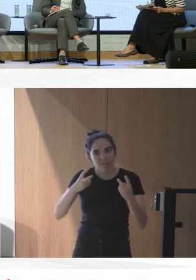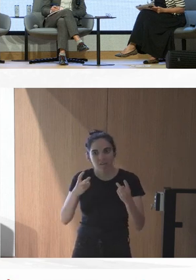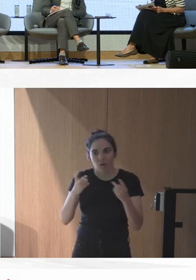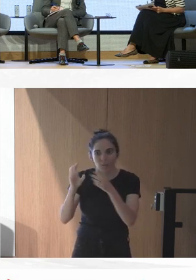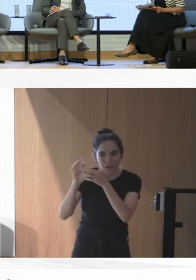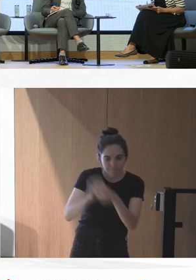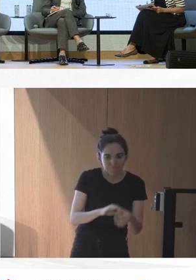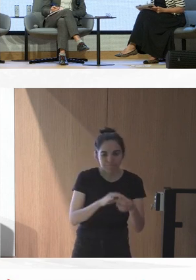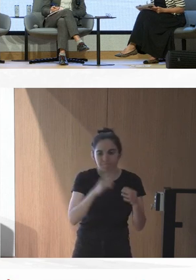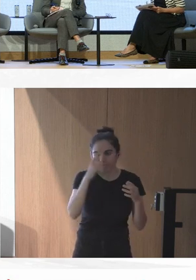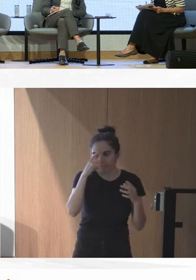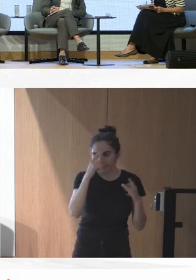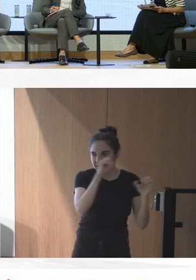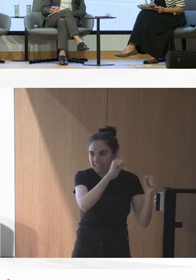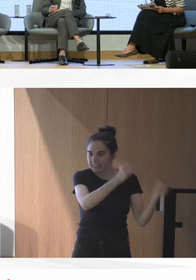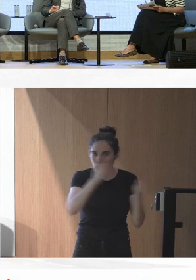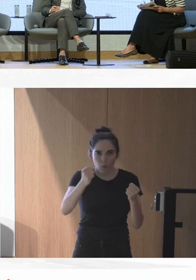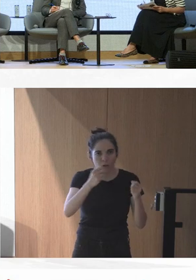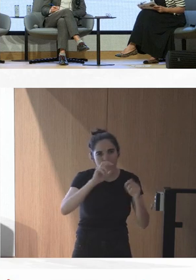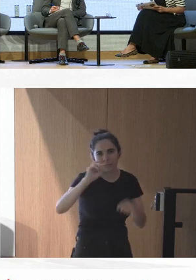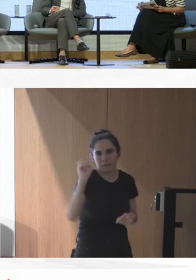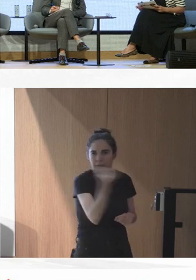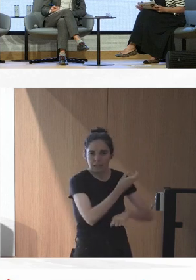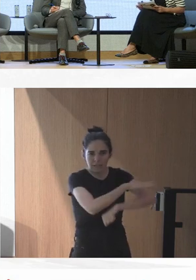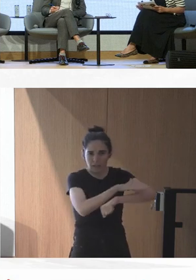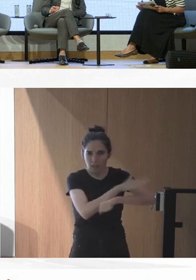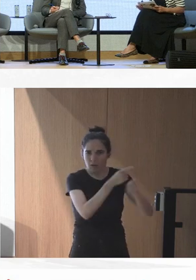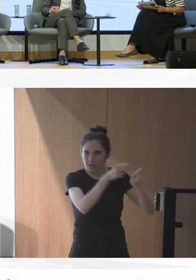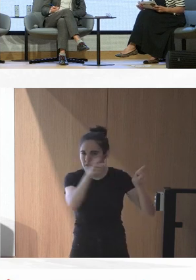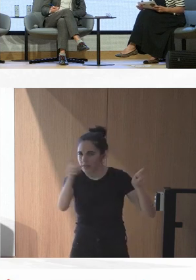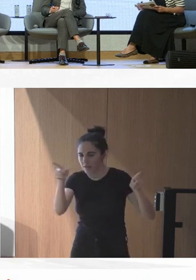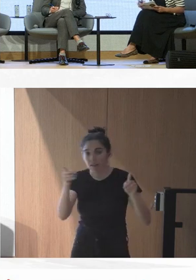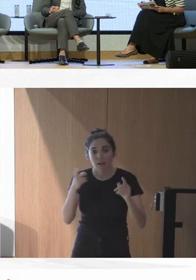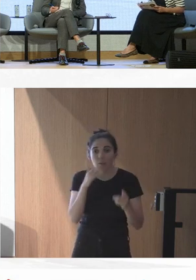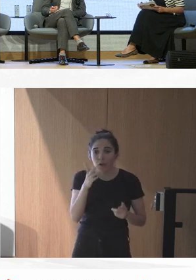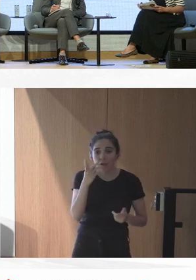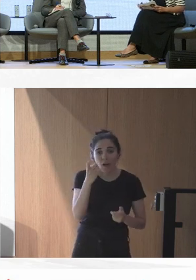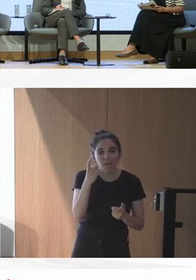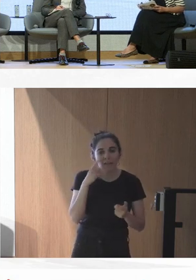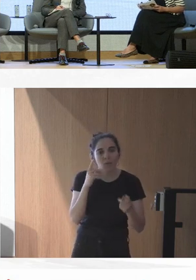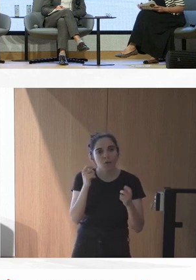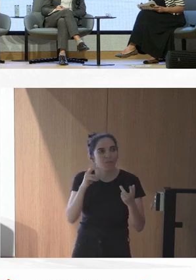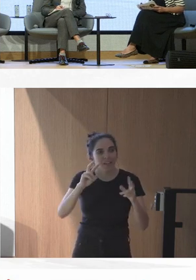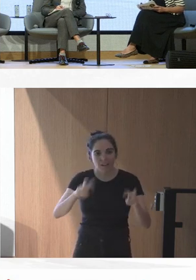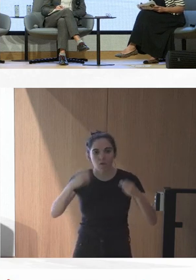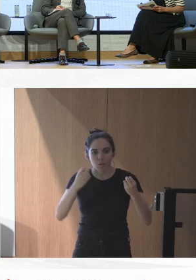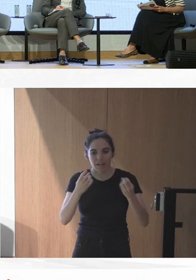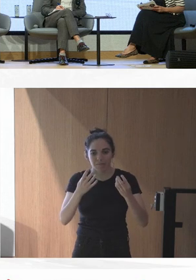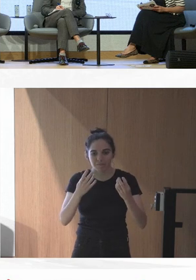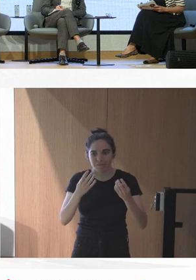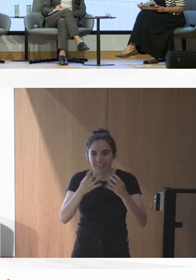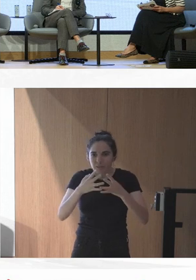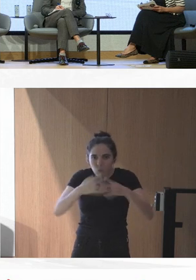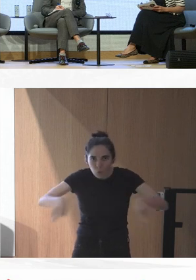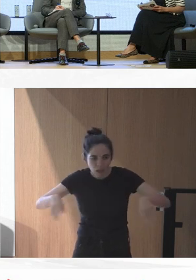diversas instituciones del Estado y me parece que debemos apostar por una reforma estructural, ¿no?